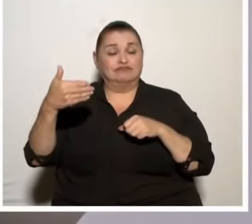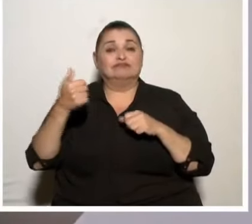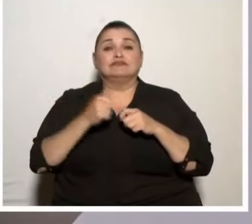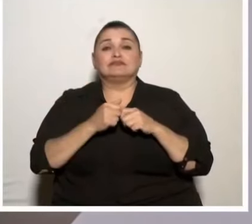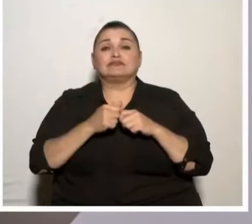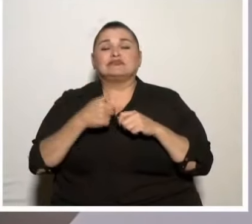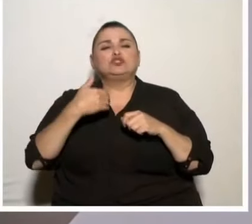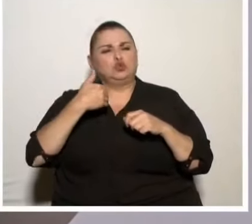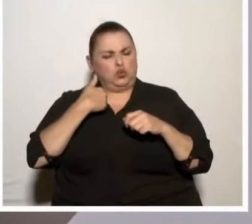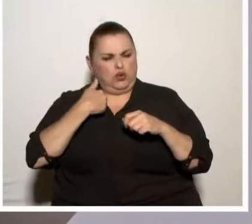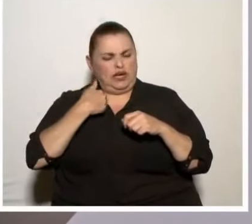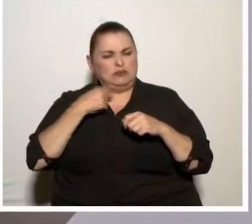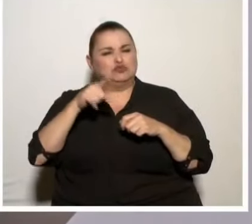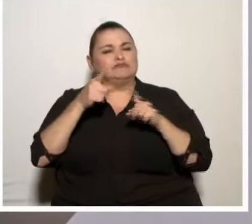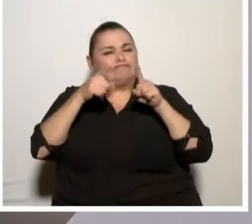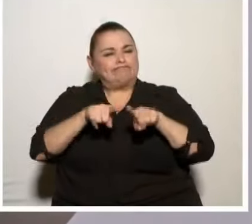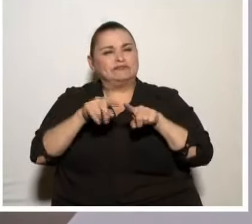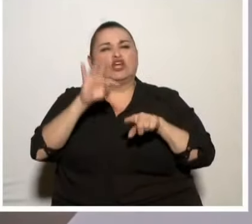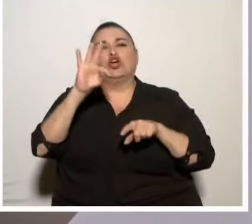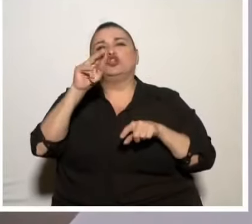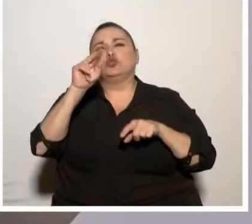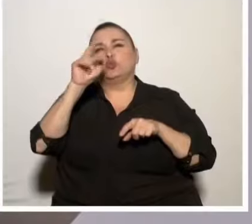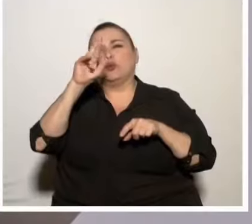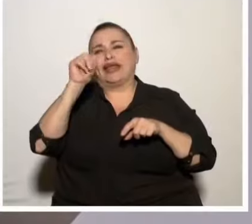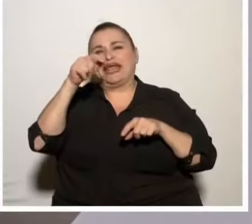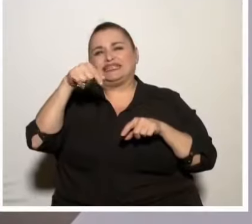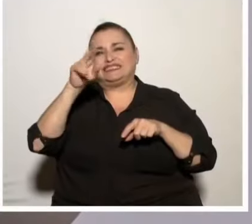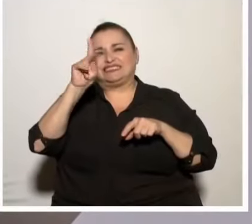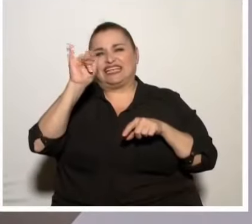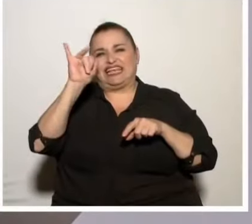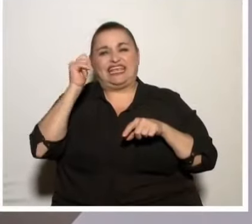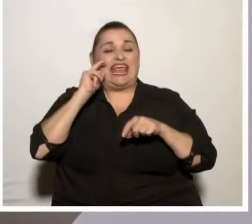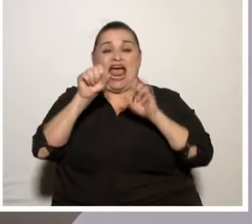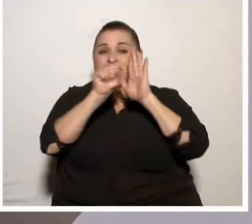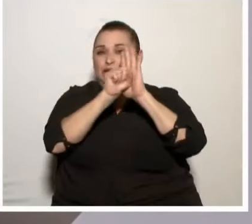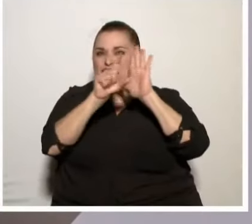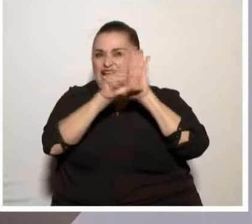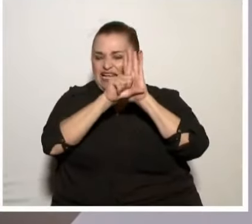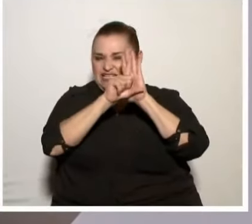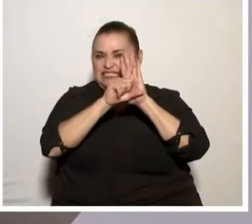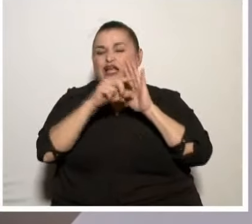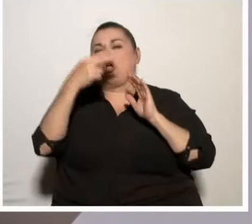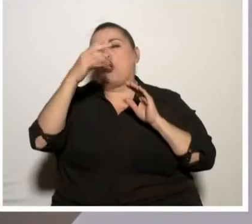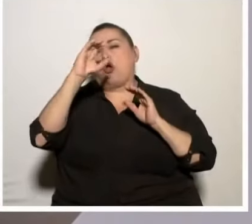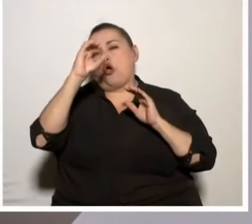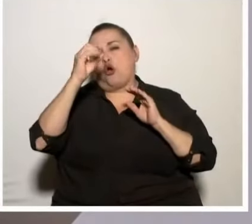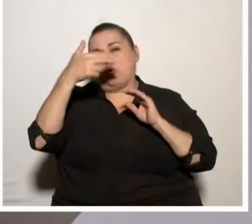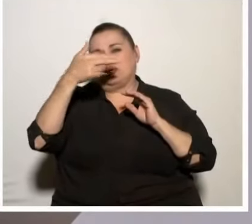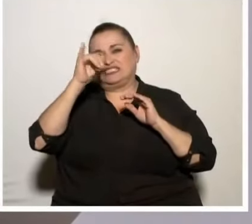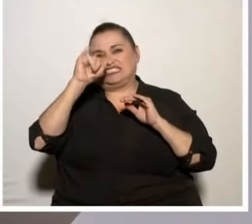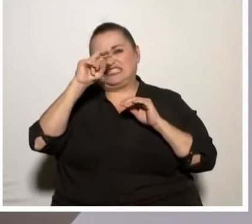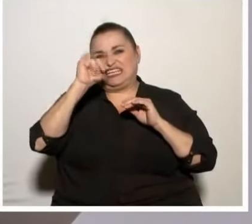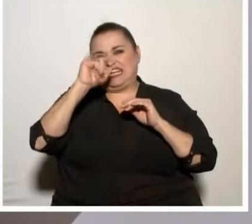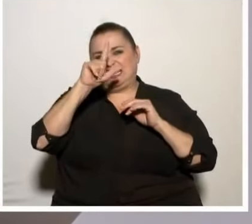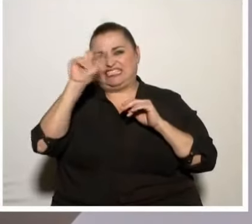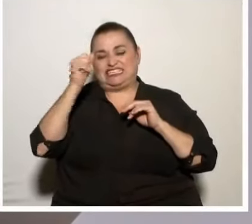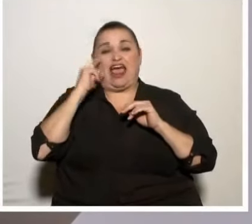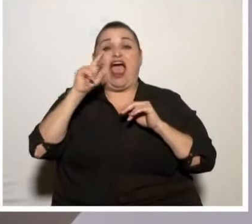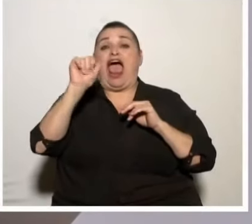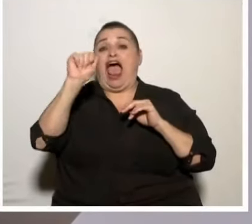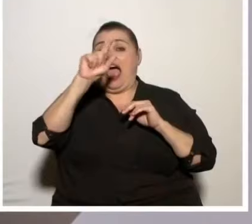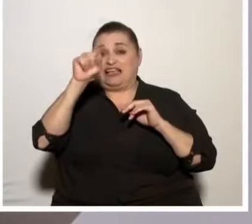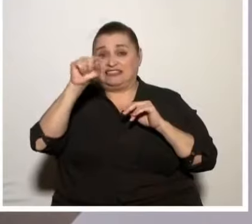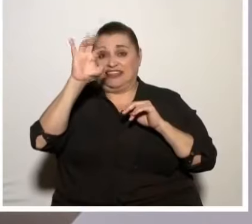tuvimos caso Tureski, infiltración de la Asamblea Legislativa, Cochinilla, Azteca y